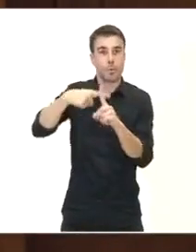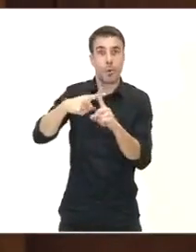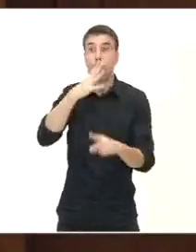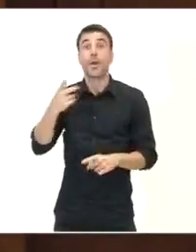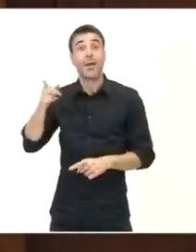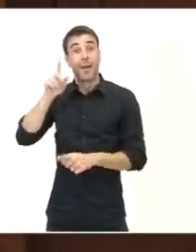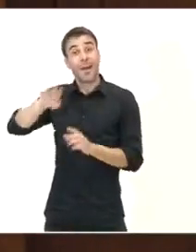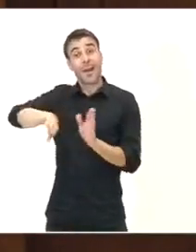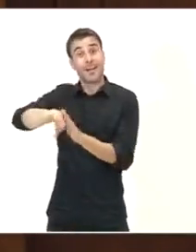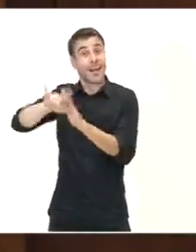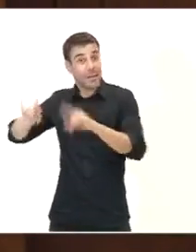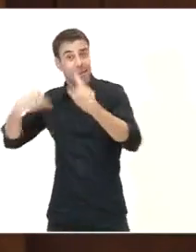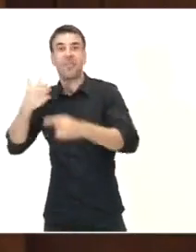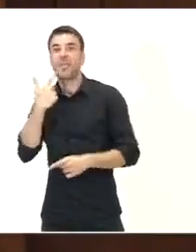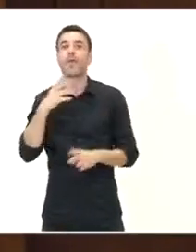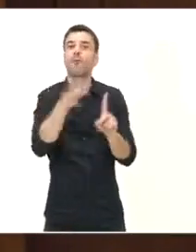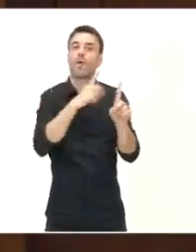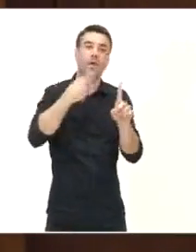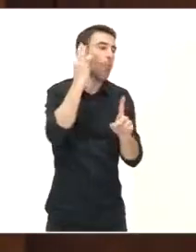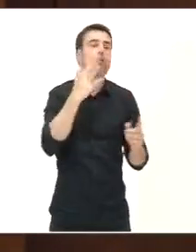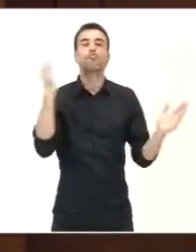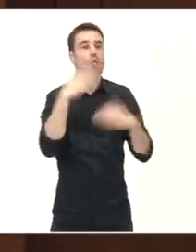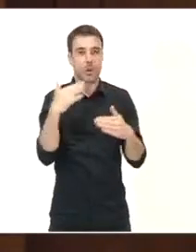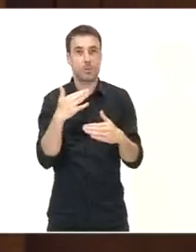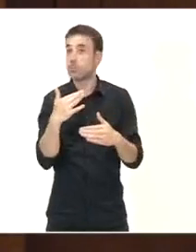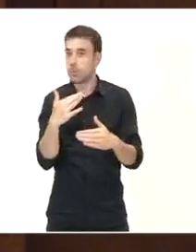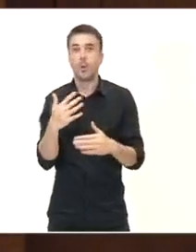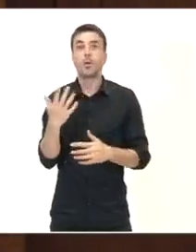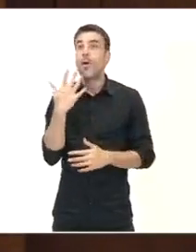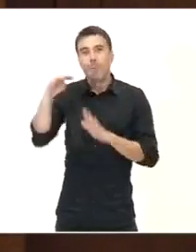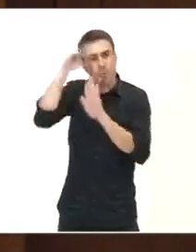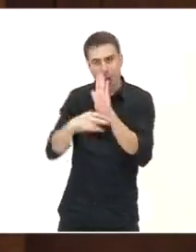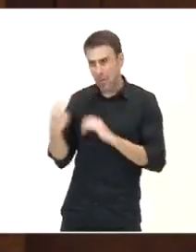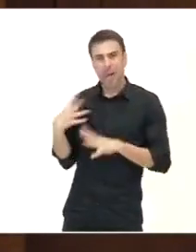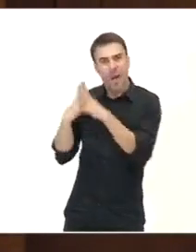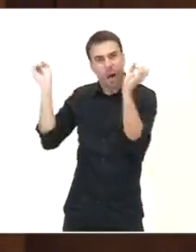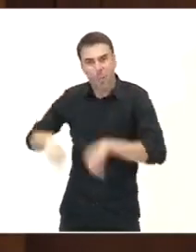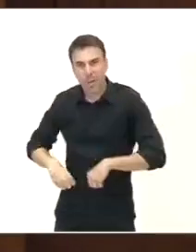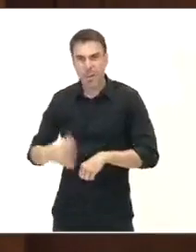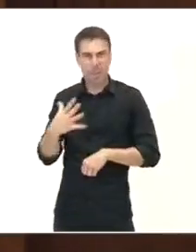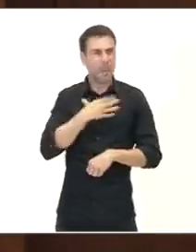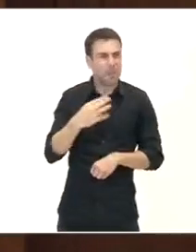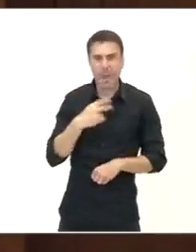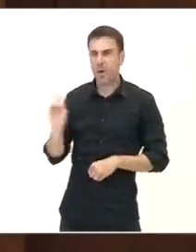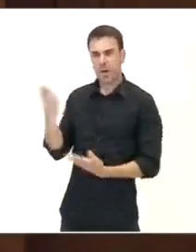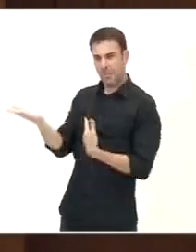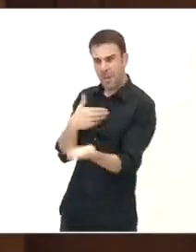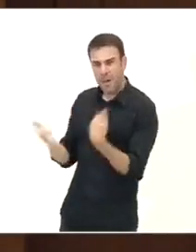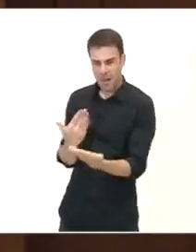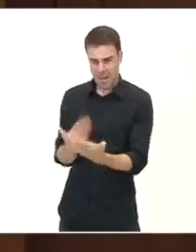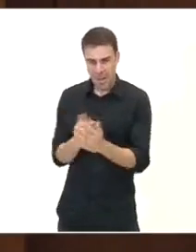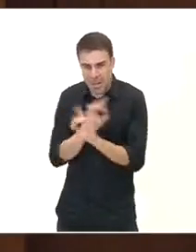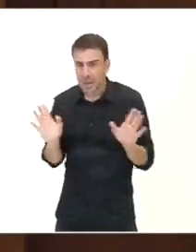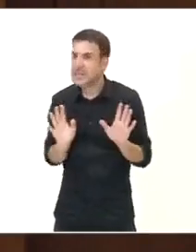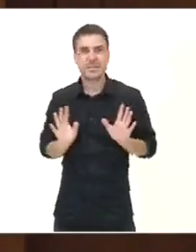violencia machista. Por tanto, señorías, no caben acuerdos programáticos, ni en papeles, ni verbales, ni implícitos, ni